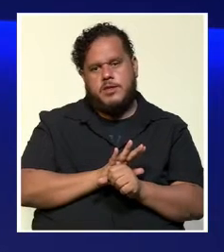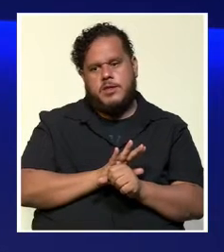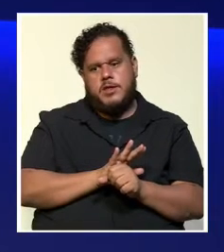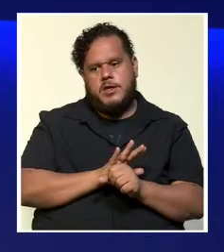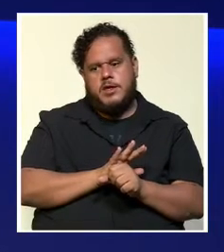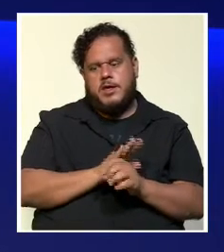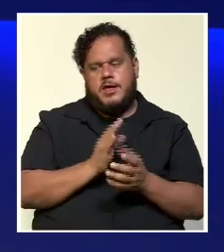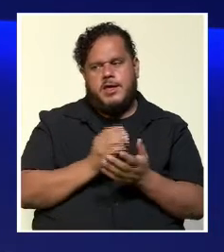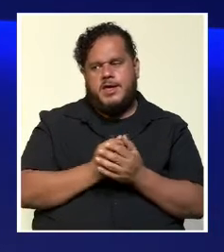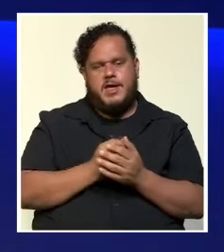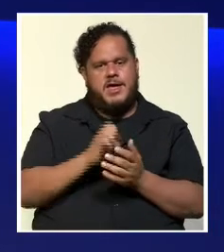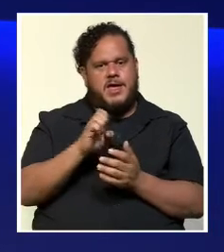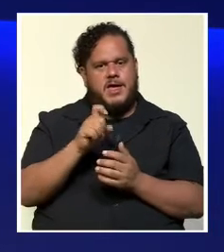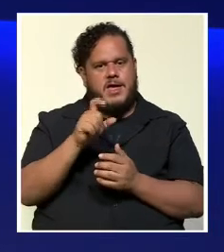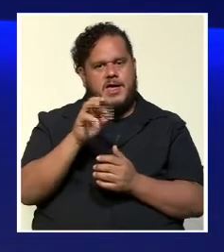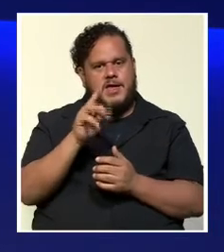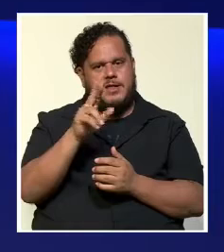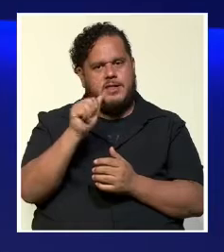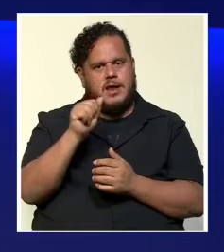extravagante.